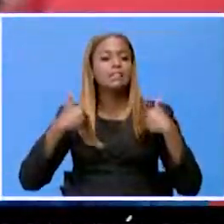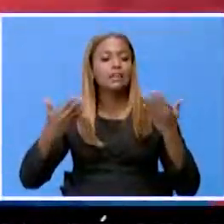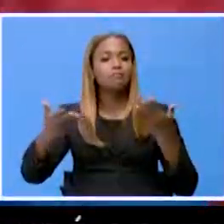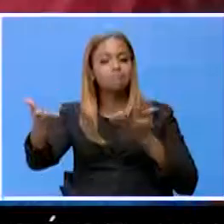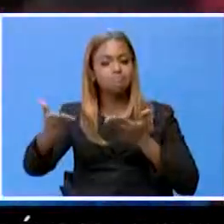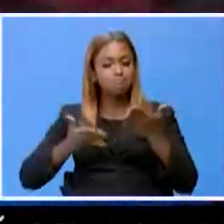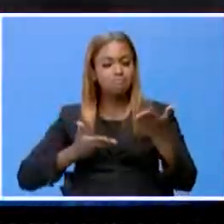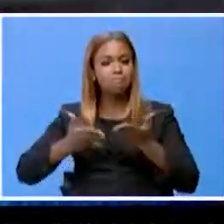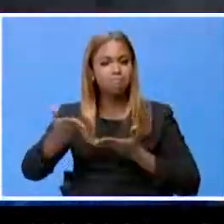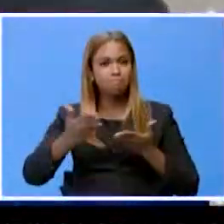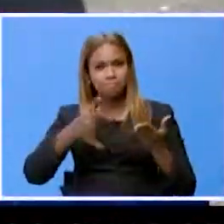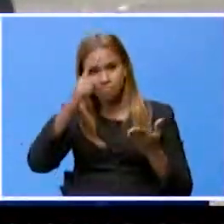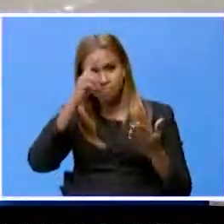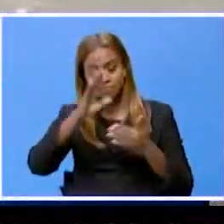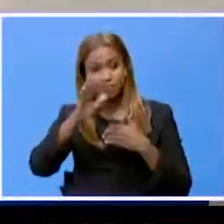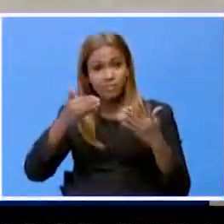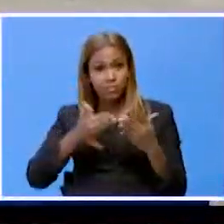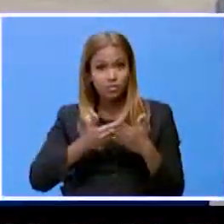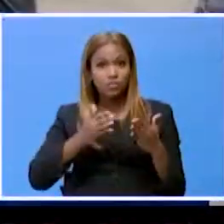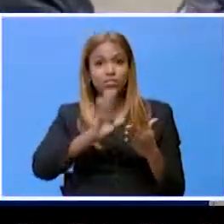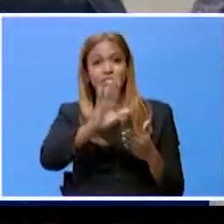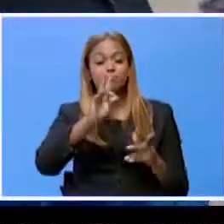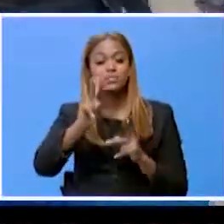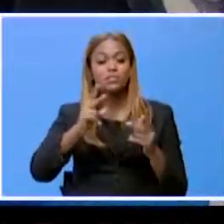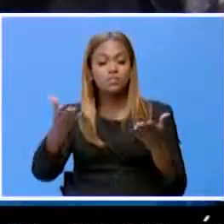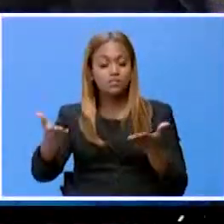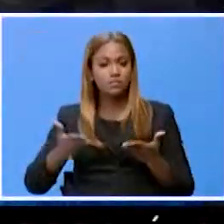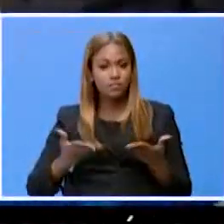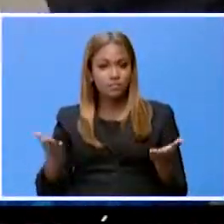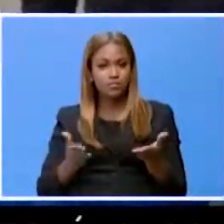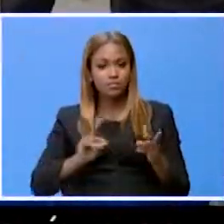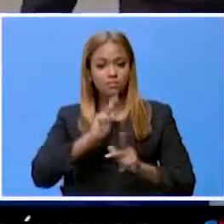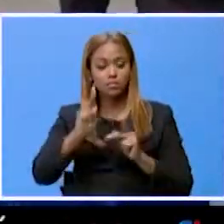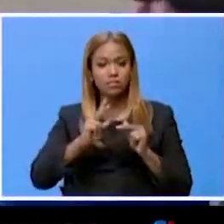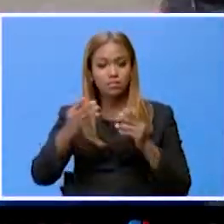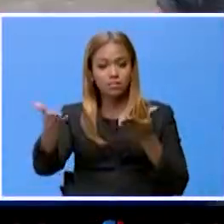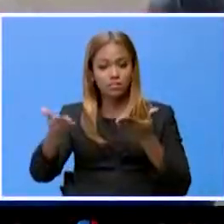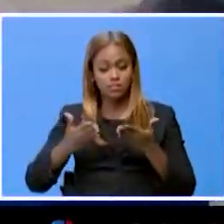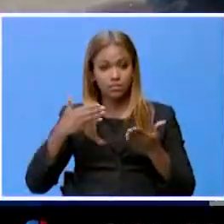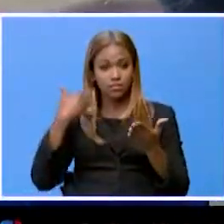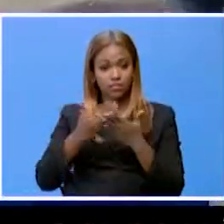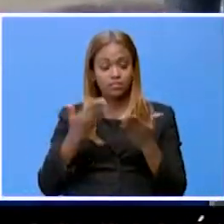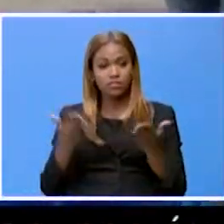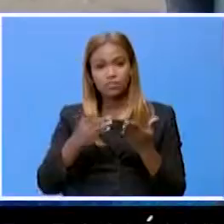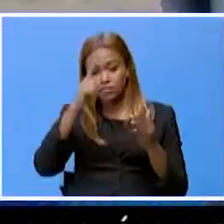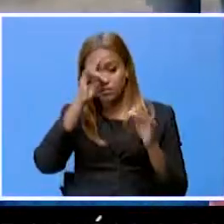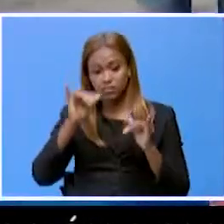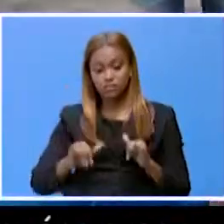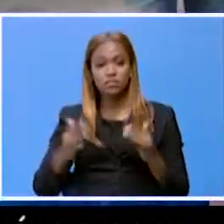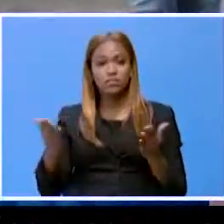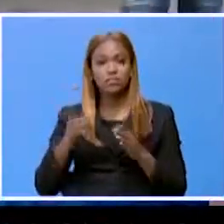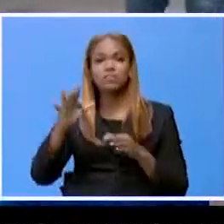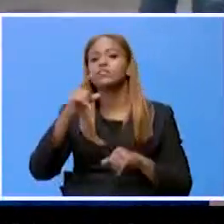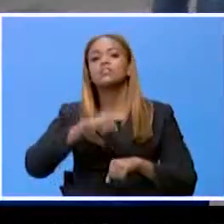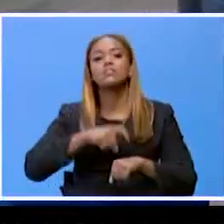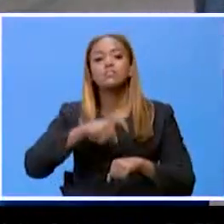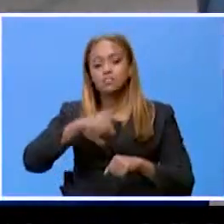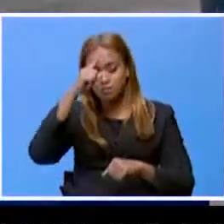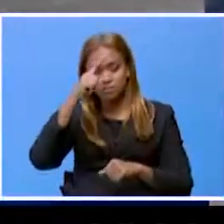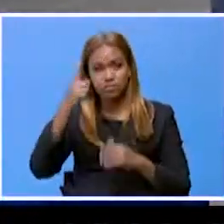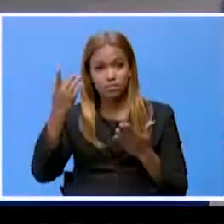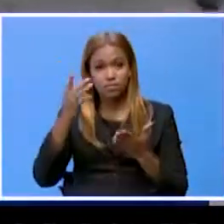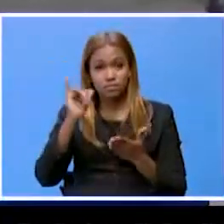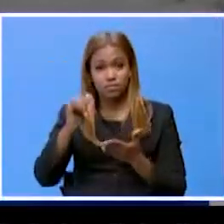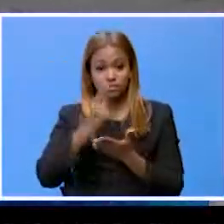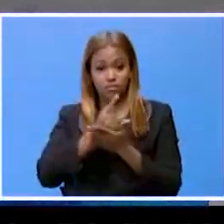recibiendo a todos sus clientes, las personas que llegan hasta acá para pasar ese tiempo de asueto,